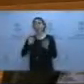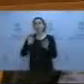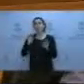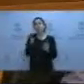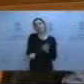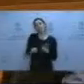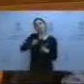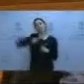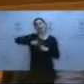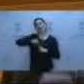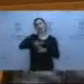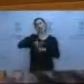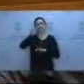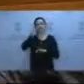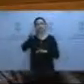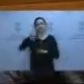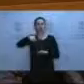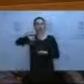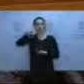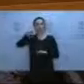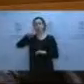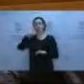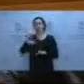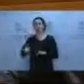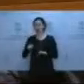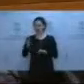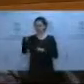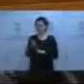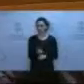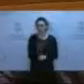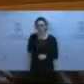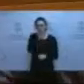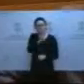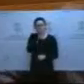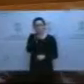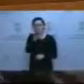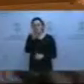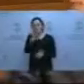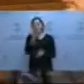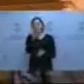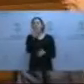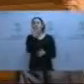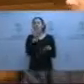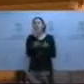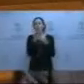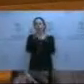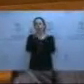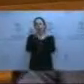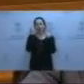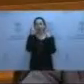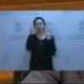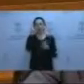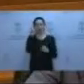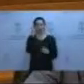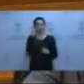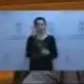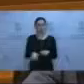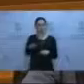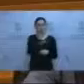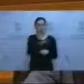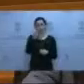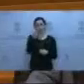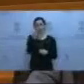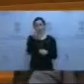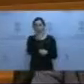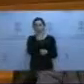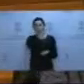Lo que pasa es que usted llegó prometiendo muchas cosas a todos los colectivos, por ejemplo, a los alumnos y a las familias de los colegios rurales, y según